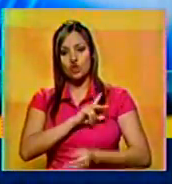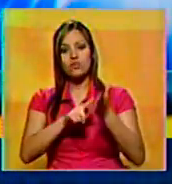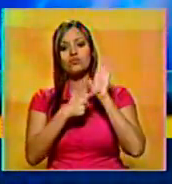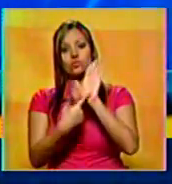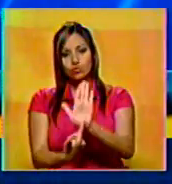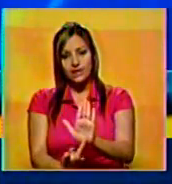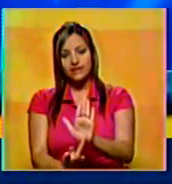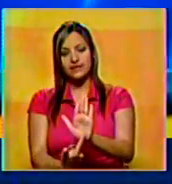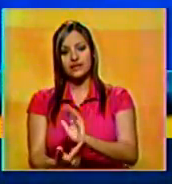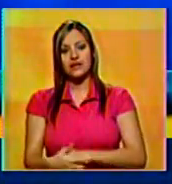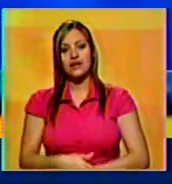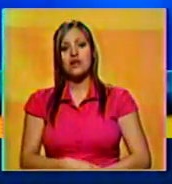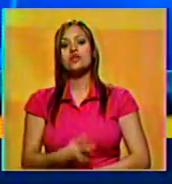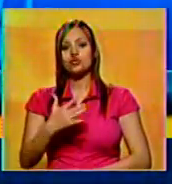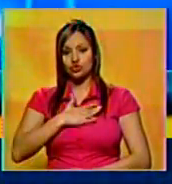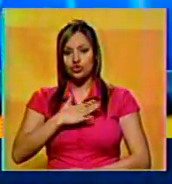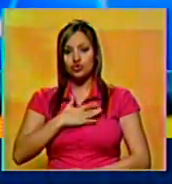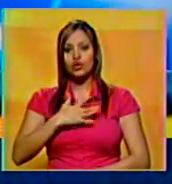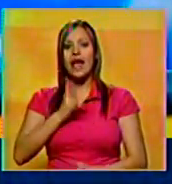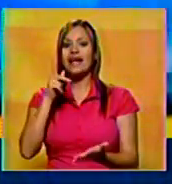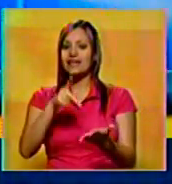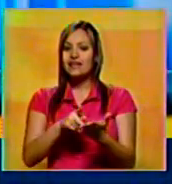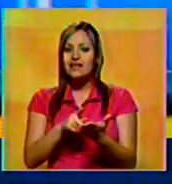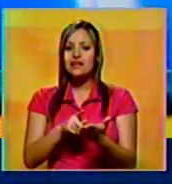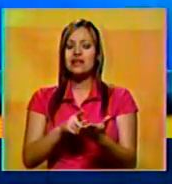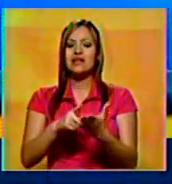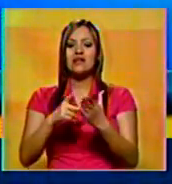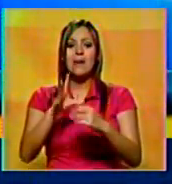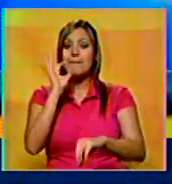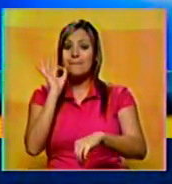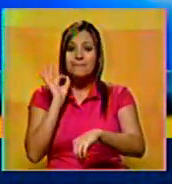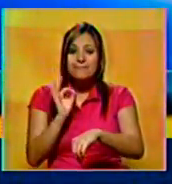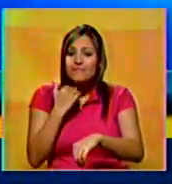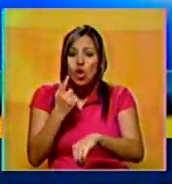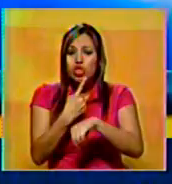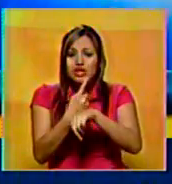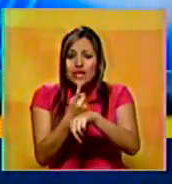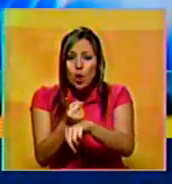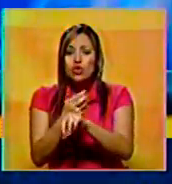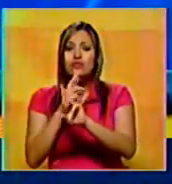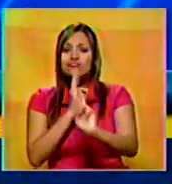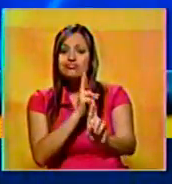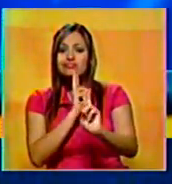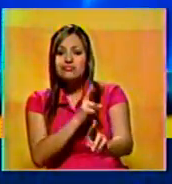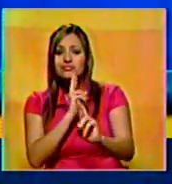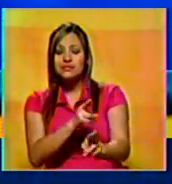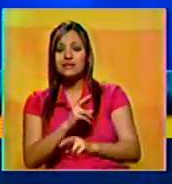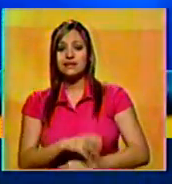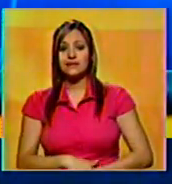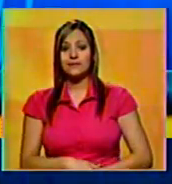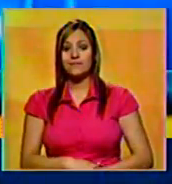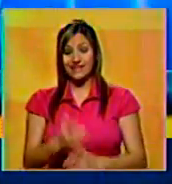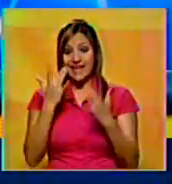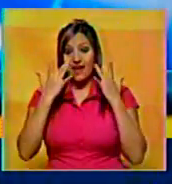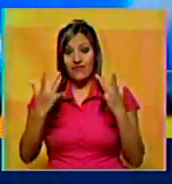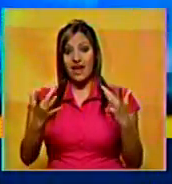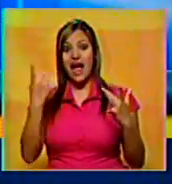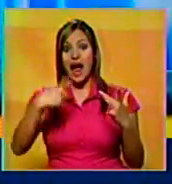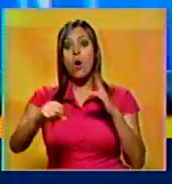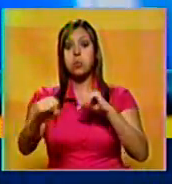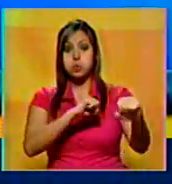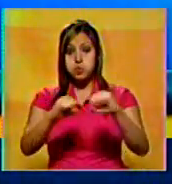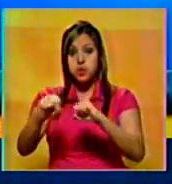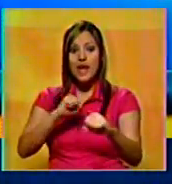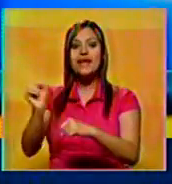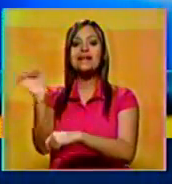Venevisión, ya que nosotros hemos estado llevándoles cada segundo de lo que está sucediendo. Podemos ver que hay un gran movimiento